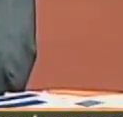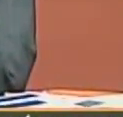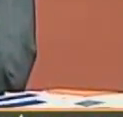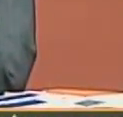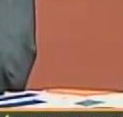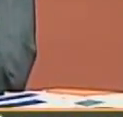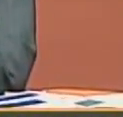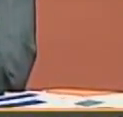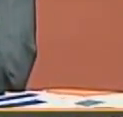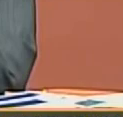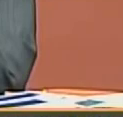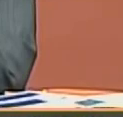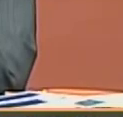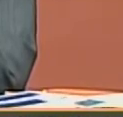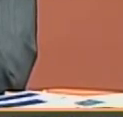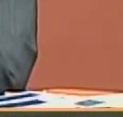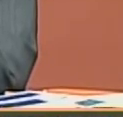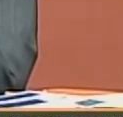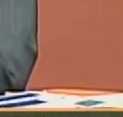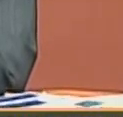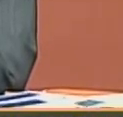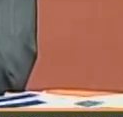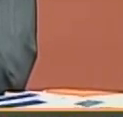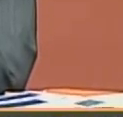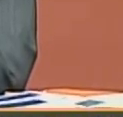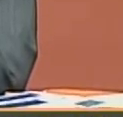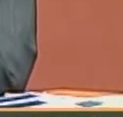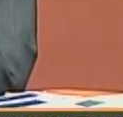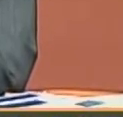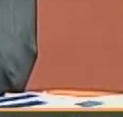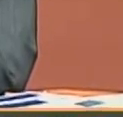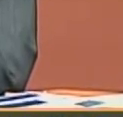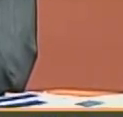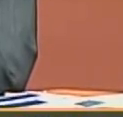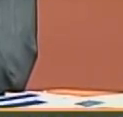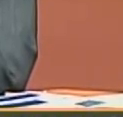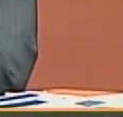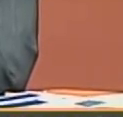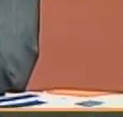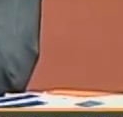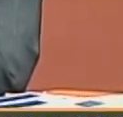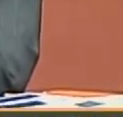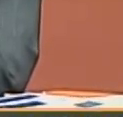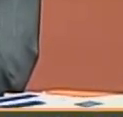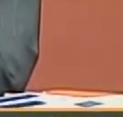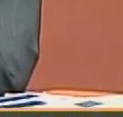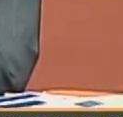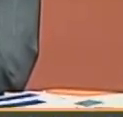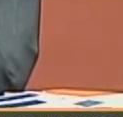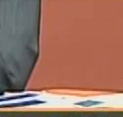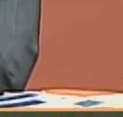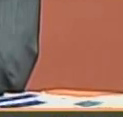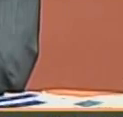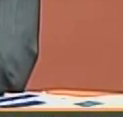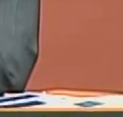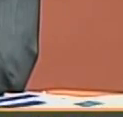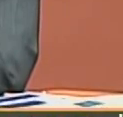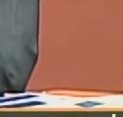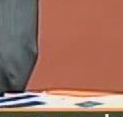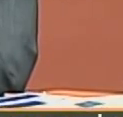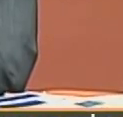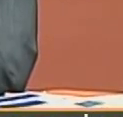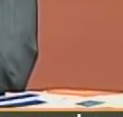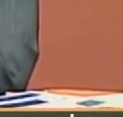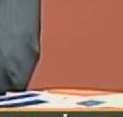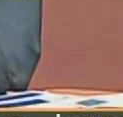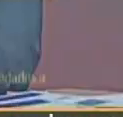$7 y $12. Es decir, que solamente en el año 2017 Entregamos medicamentos, hermanos y hermanas colombianas, por concepto